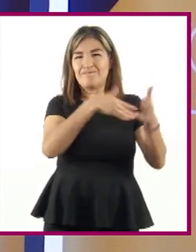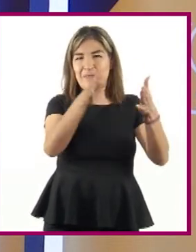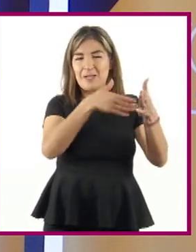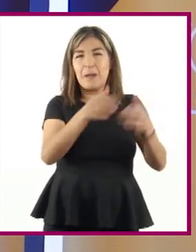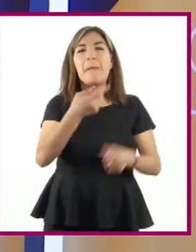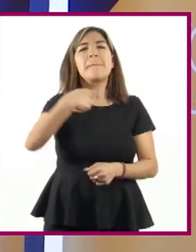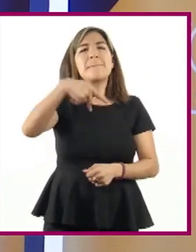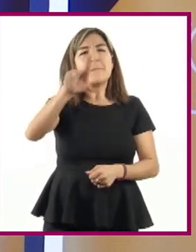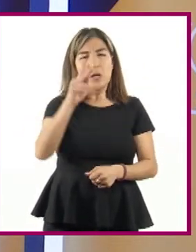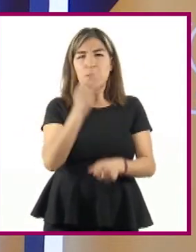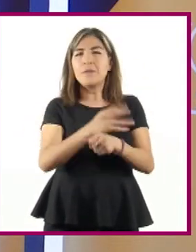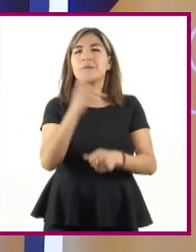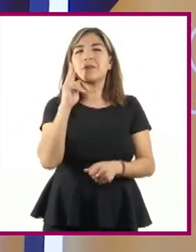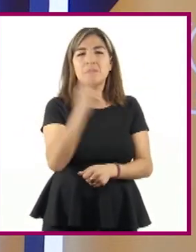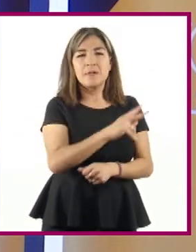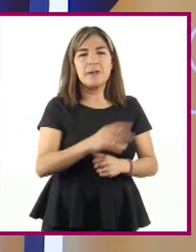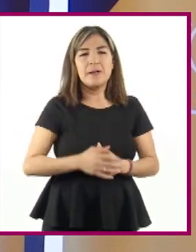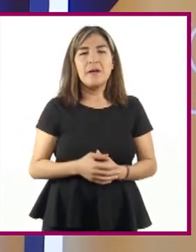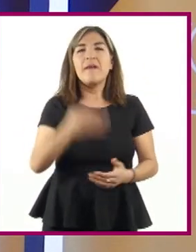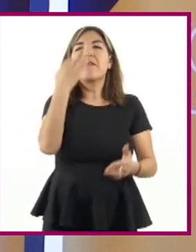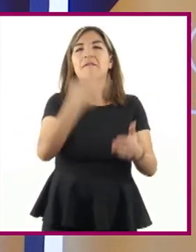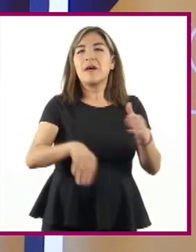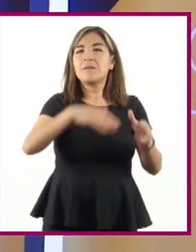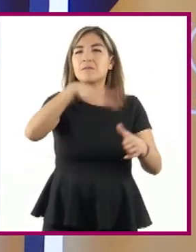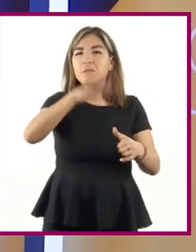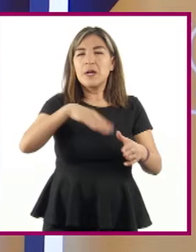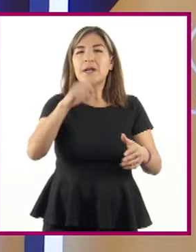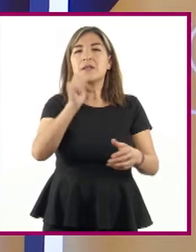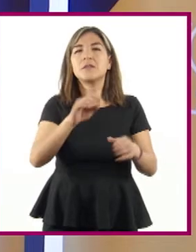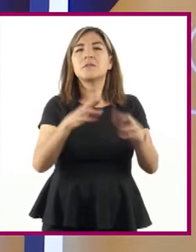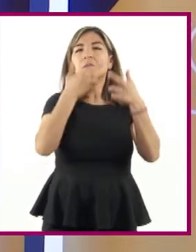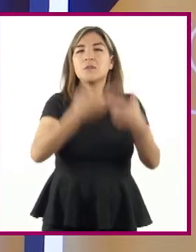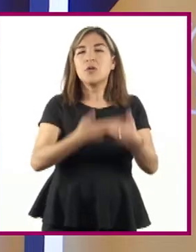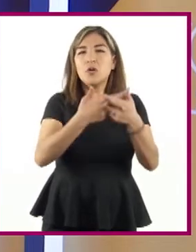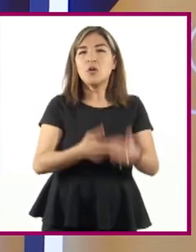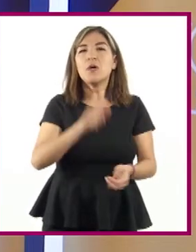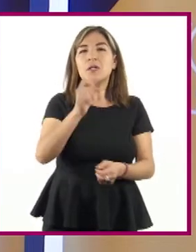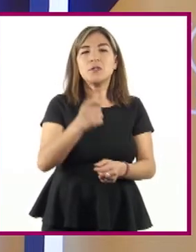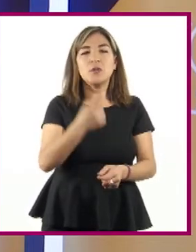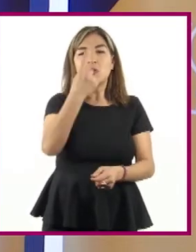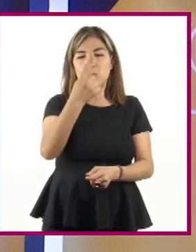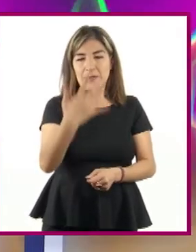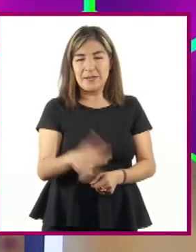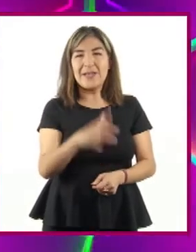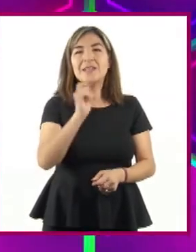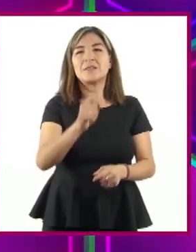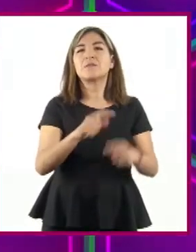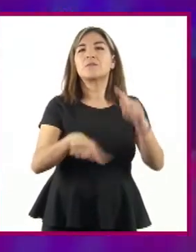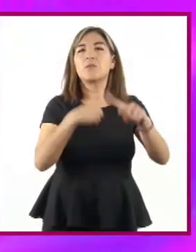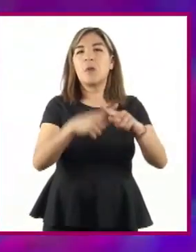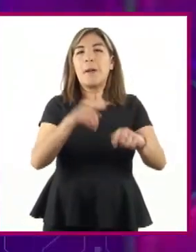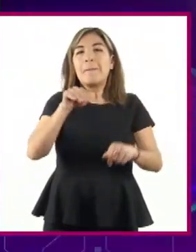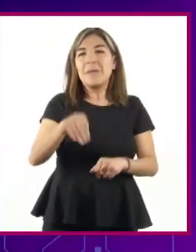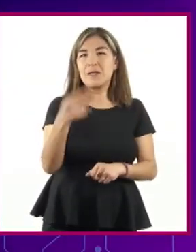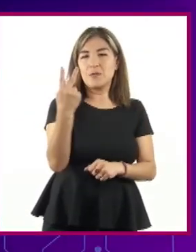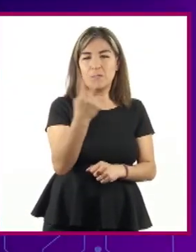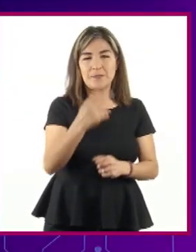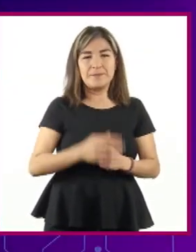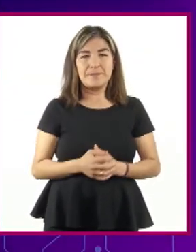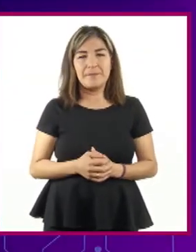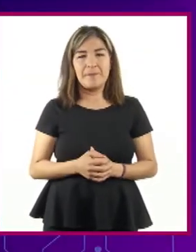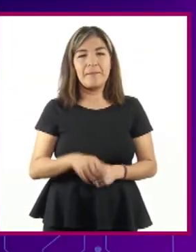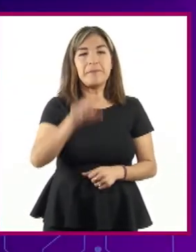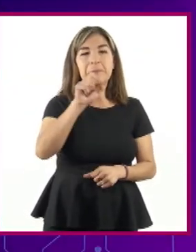Pero veamos la pintura que se requiere sabiendo que rinde 1/10 de litro por metro cuadrado.